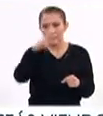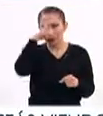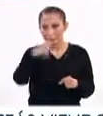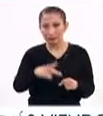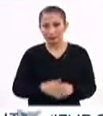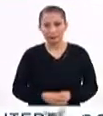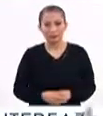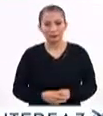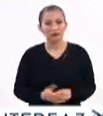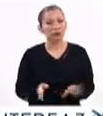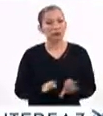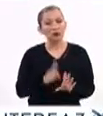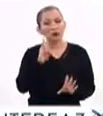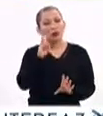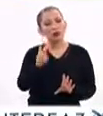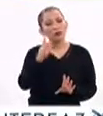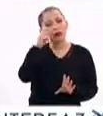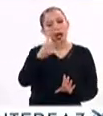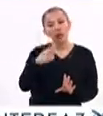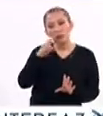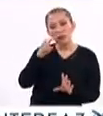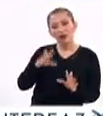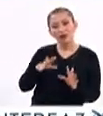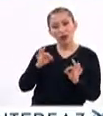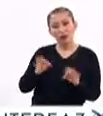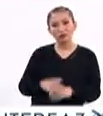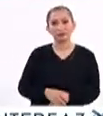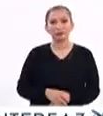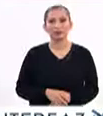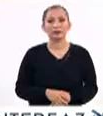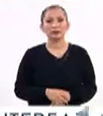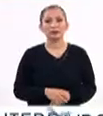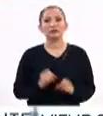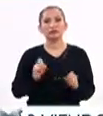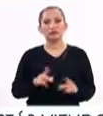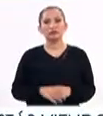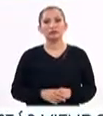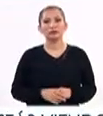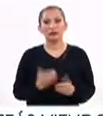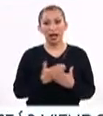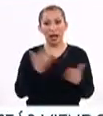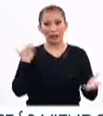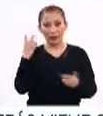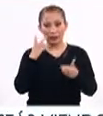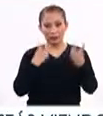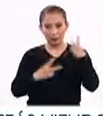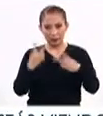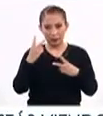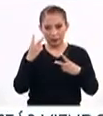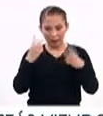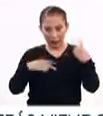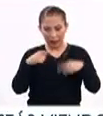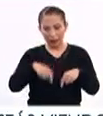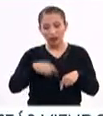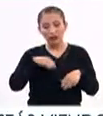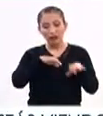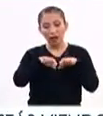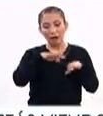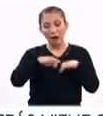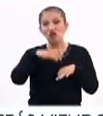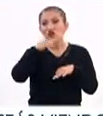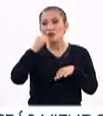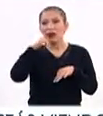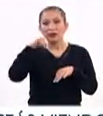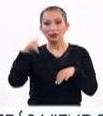en México? ¿Cómo los mexicanos reciben a esta fundación? Ok, sí, antes de venir aquí, yo trabajaba en